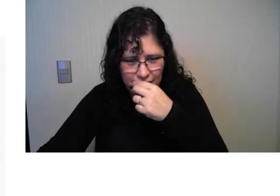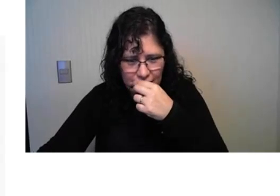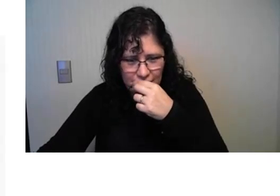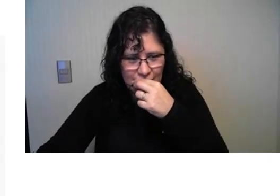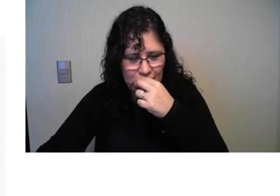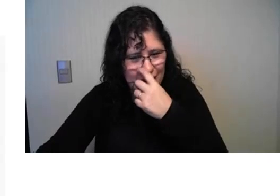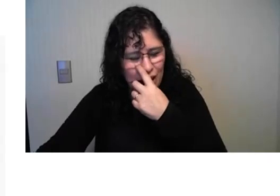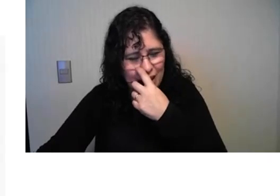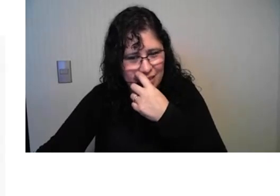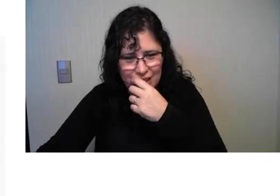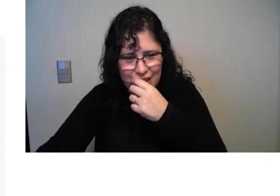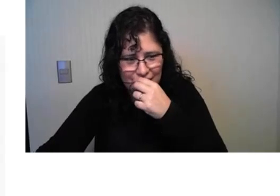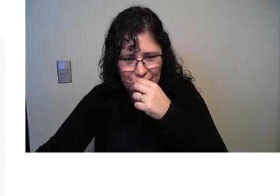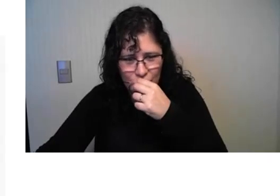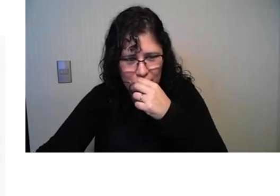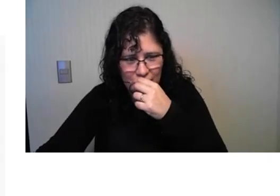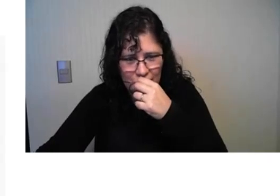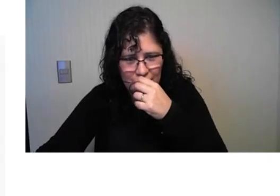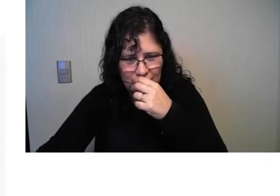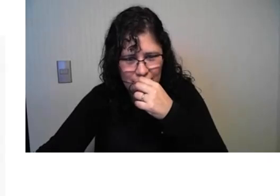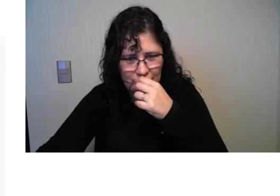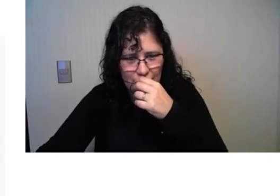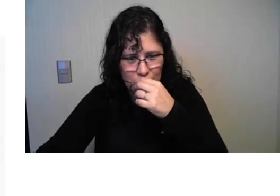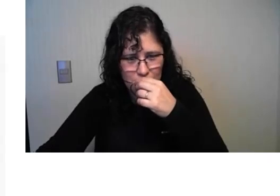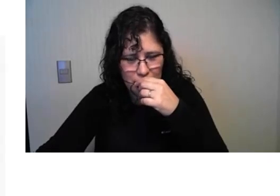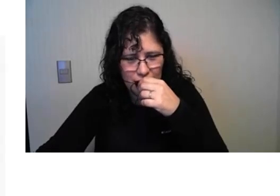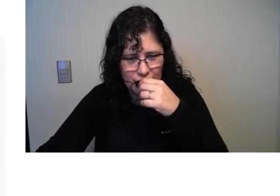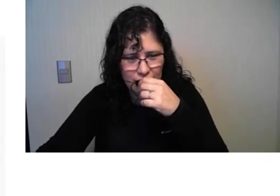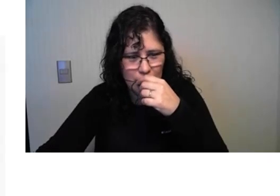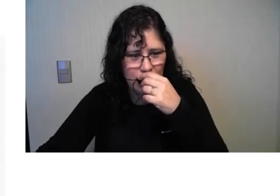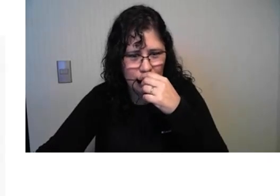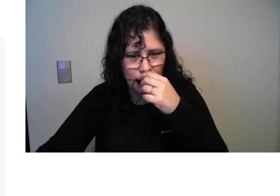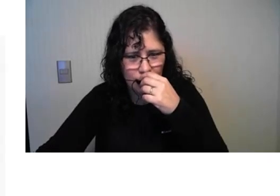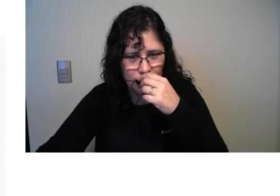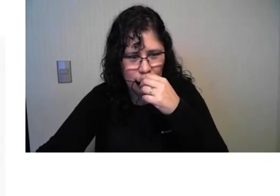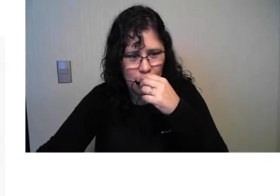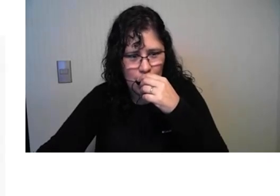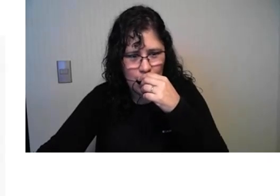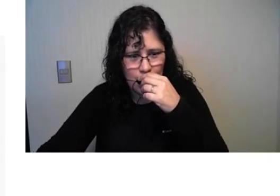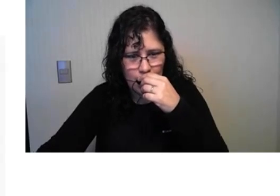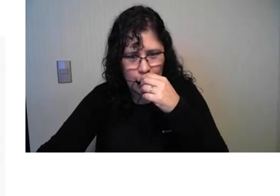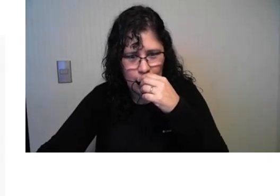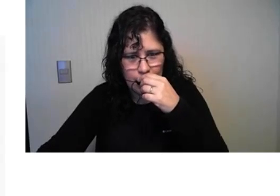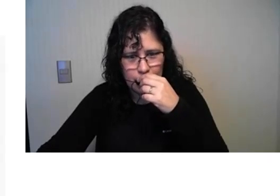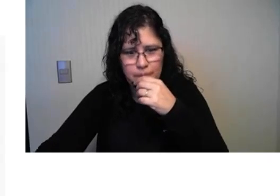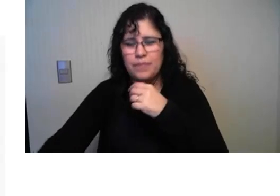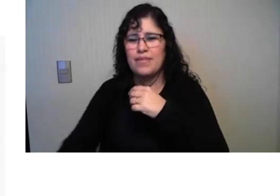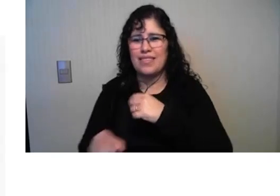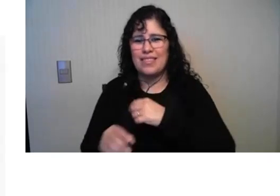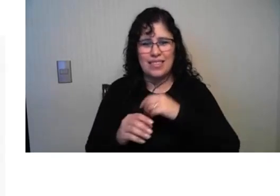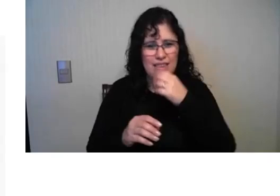letra B, que no alcancé a entender el nombre. De la última parte, después del cono. Filum